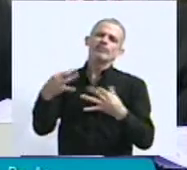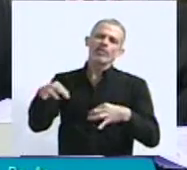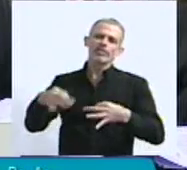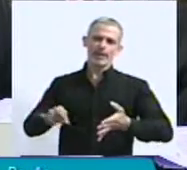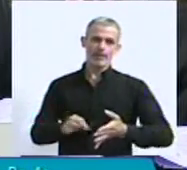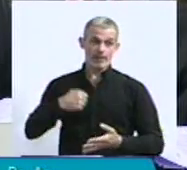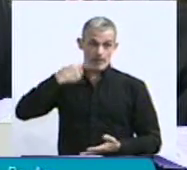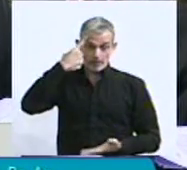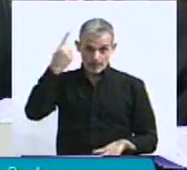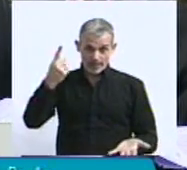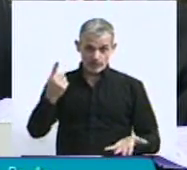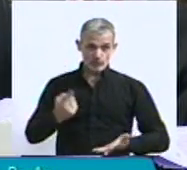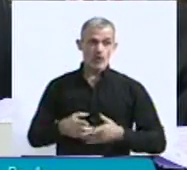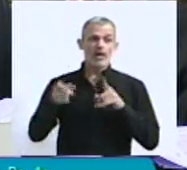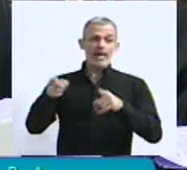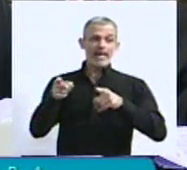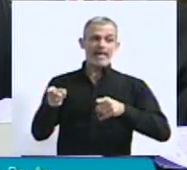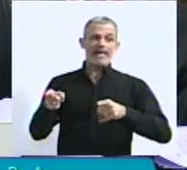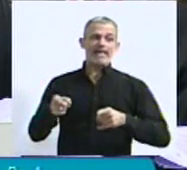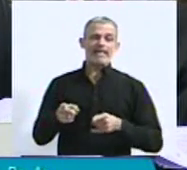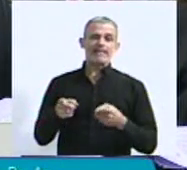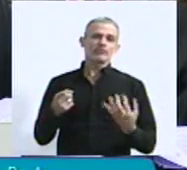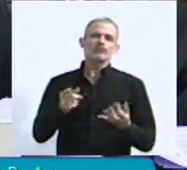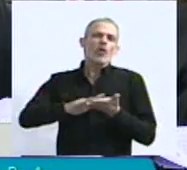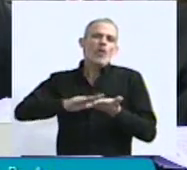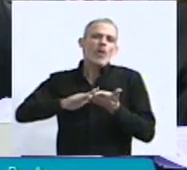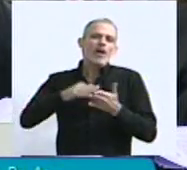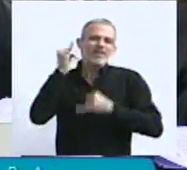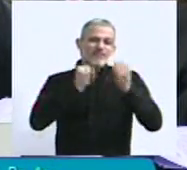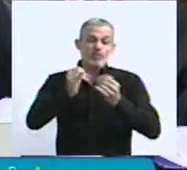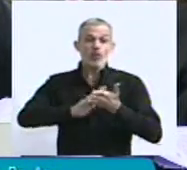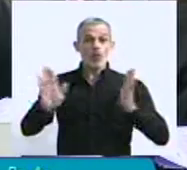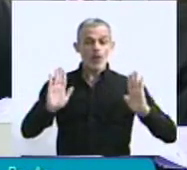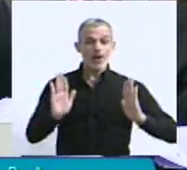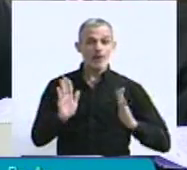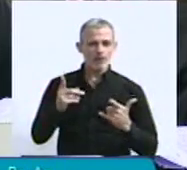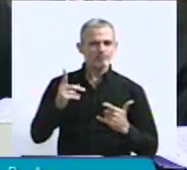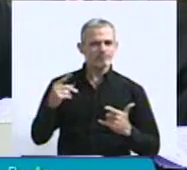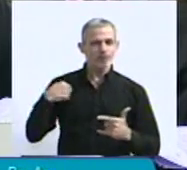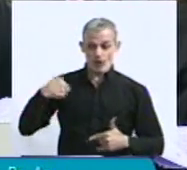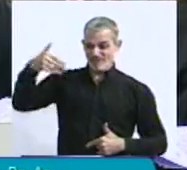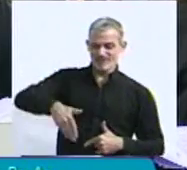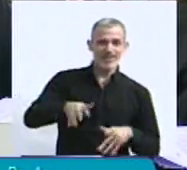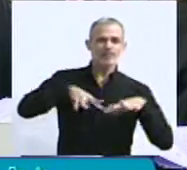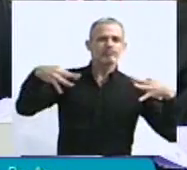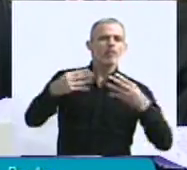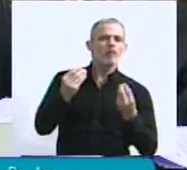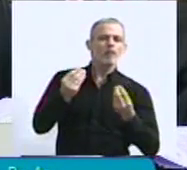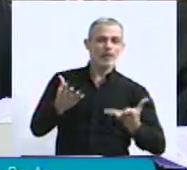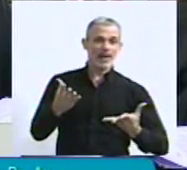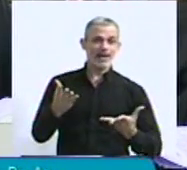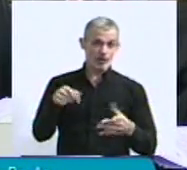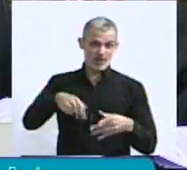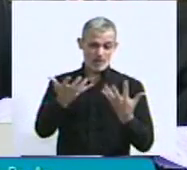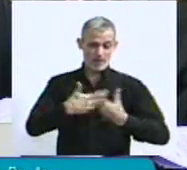que ese es el dato nuevo, el dato que venimos hoy a consolidar con